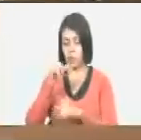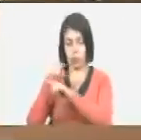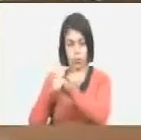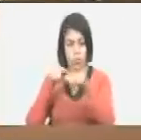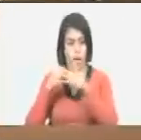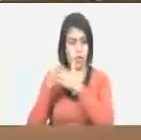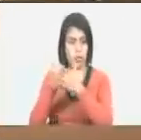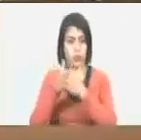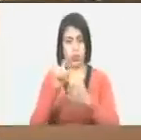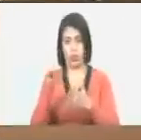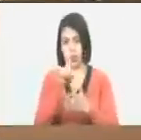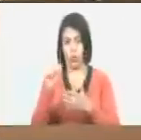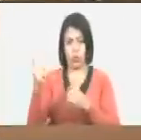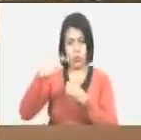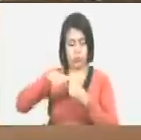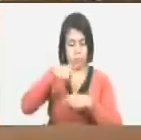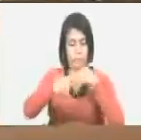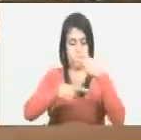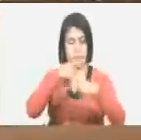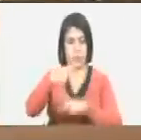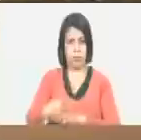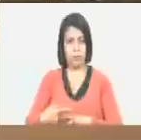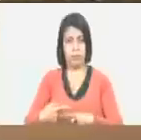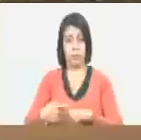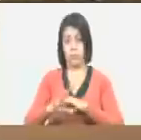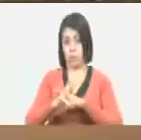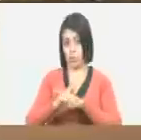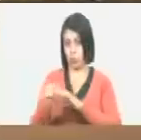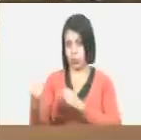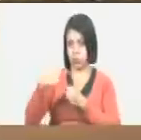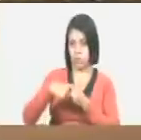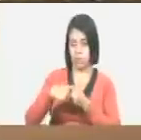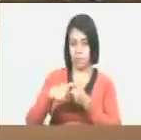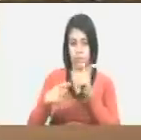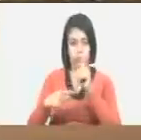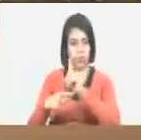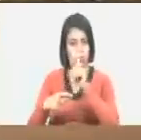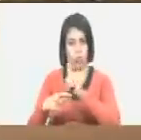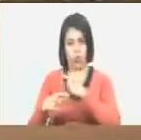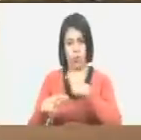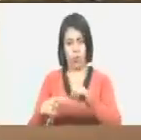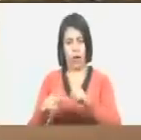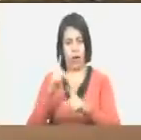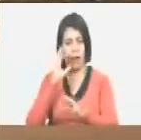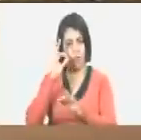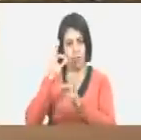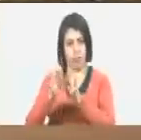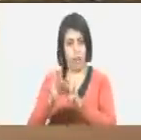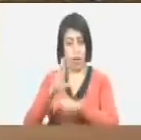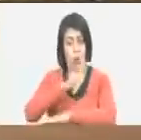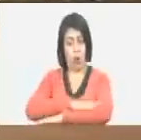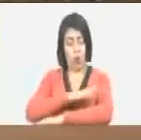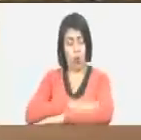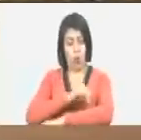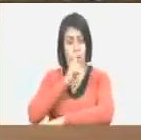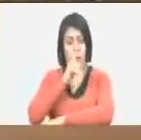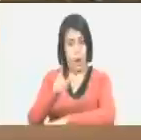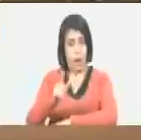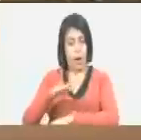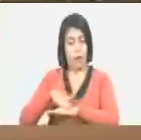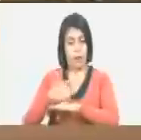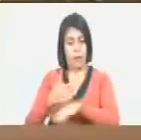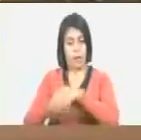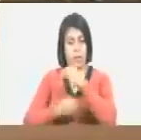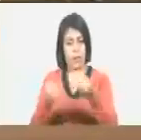información no será parte del proceso de extinción de dominio. Si existe mala fe o actúa de manera dolosa